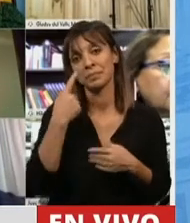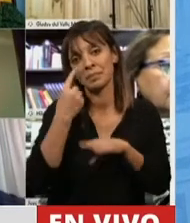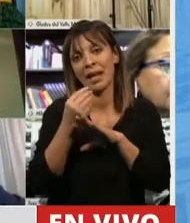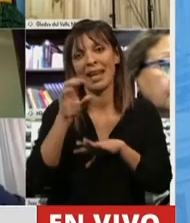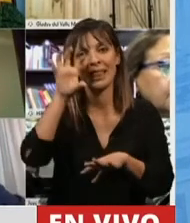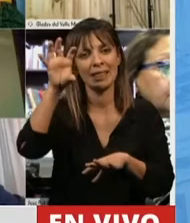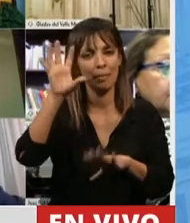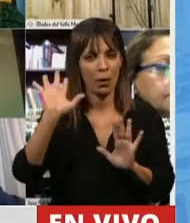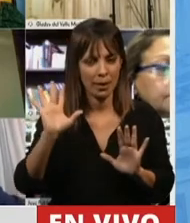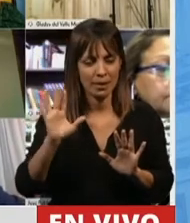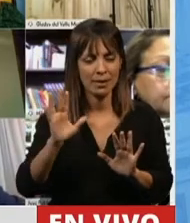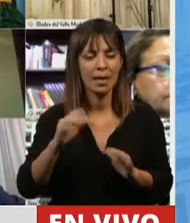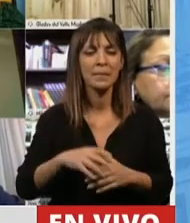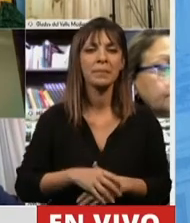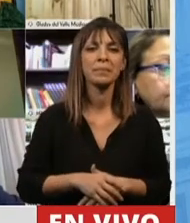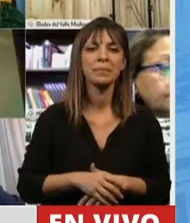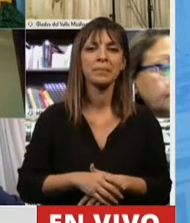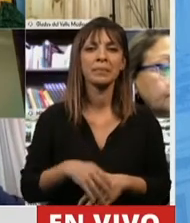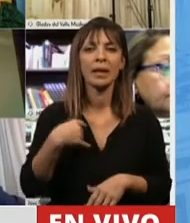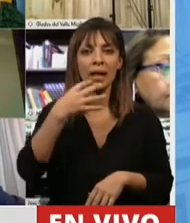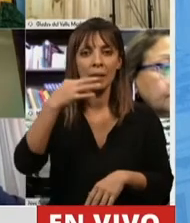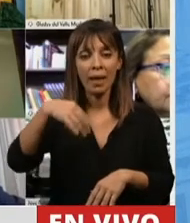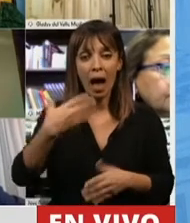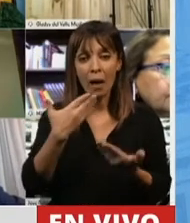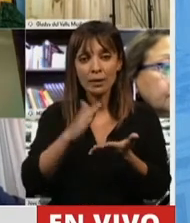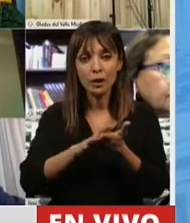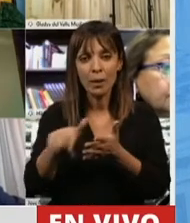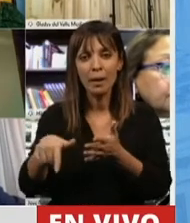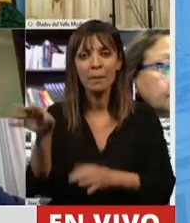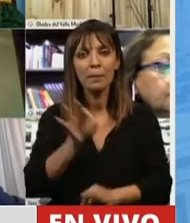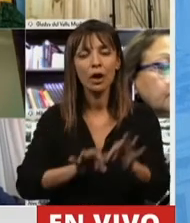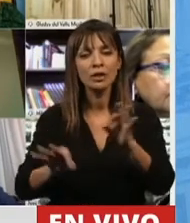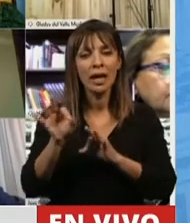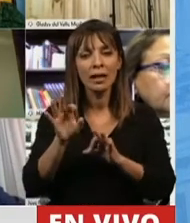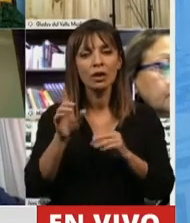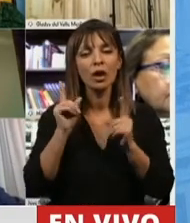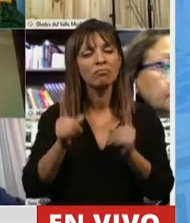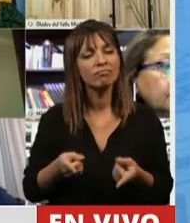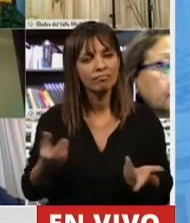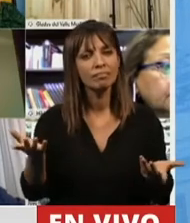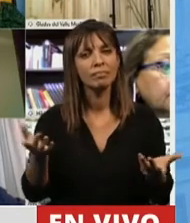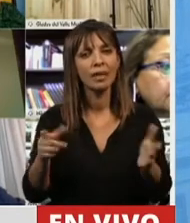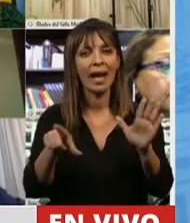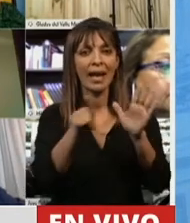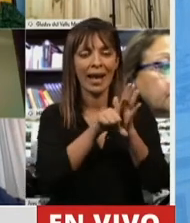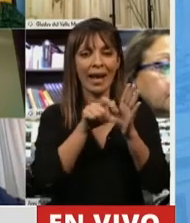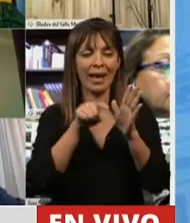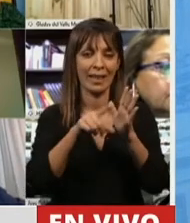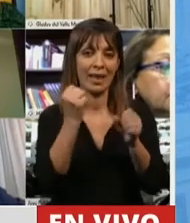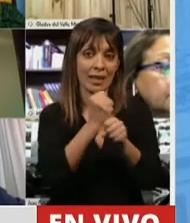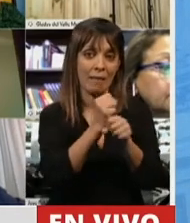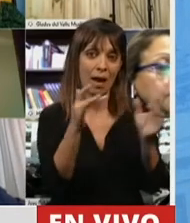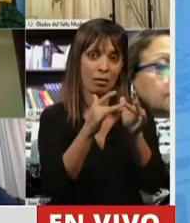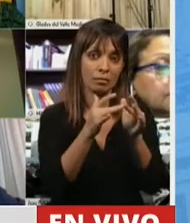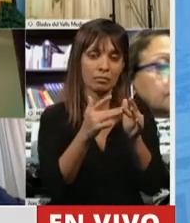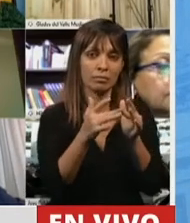del interior del país, la verdad que tratar este proyecto, inclusive la ley de teletrabajo, porque